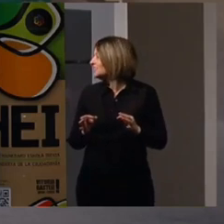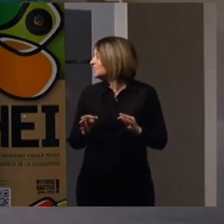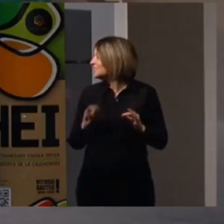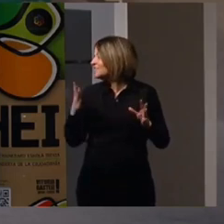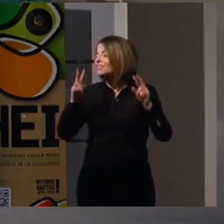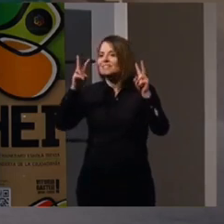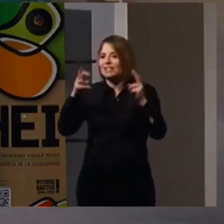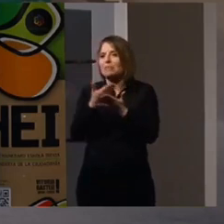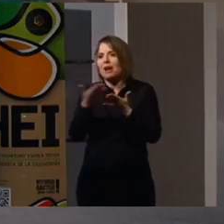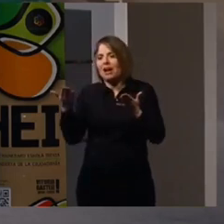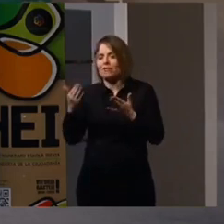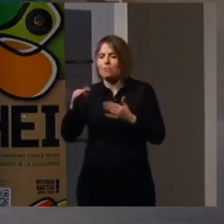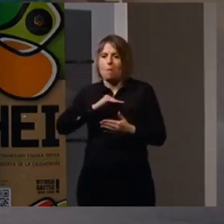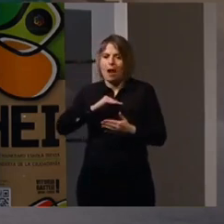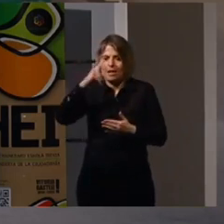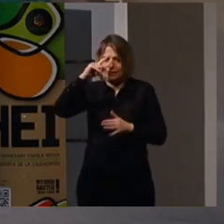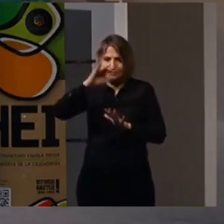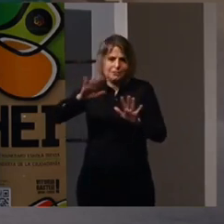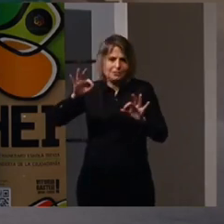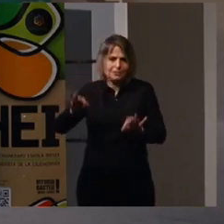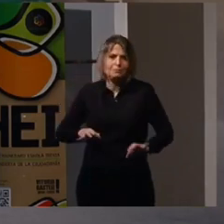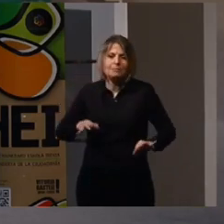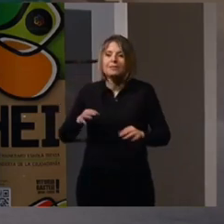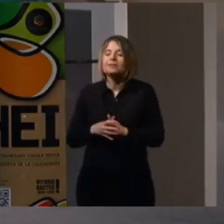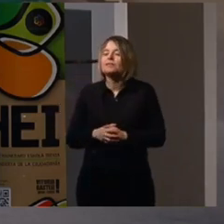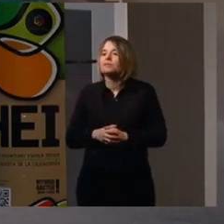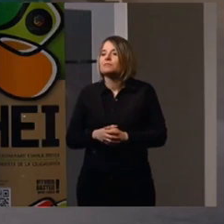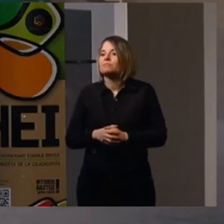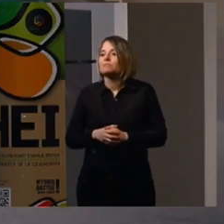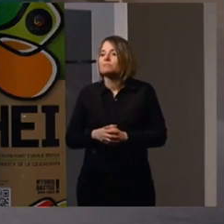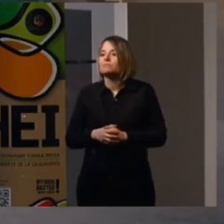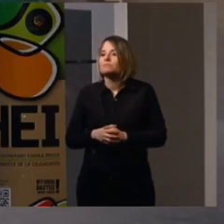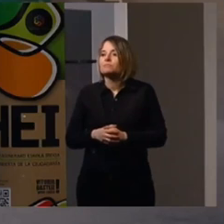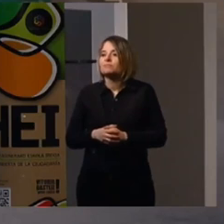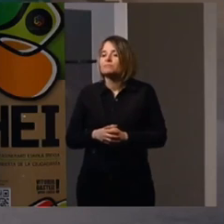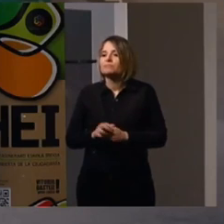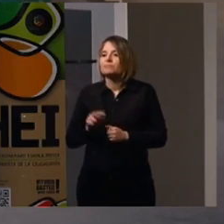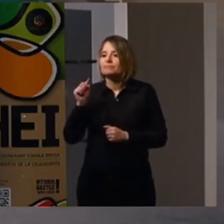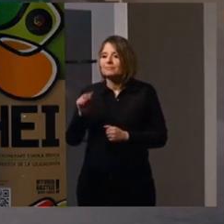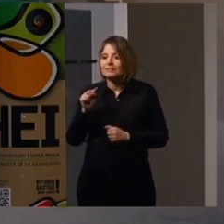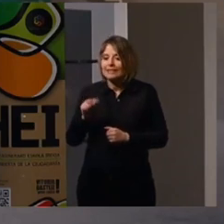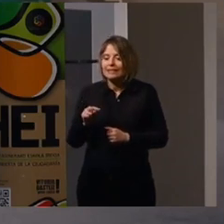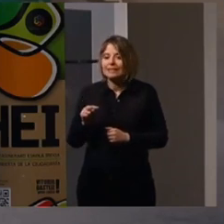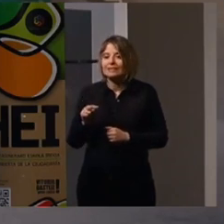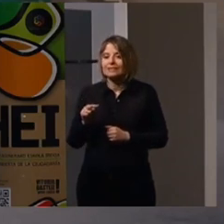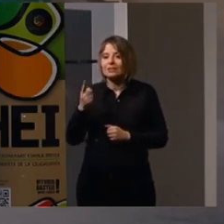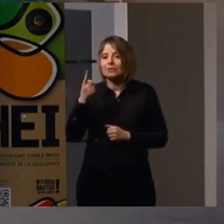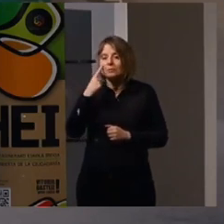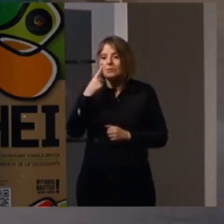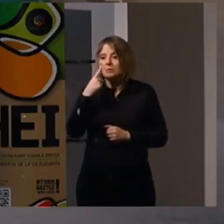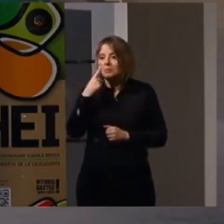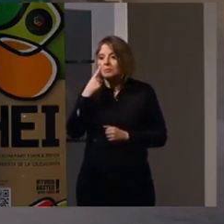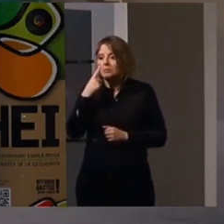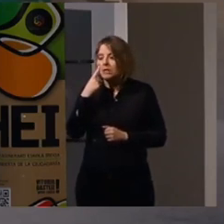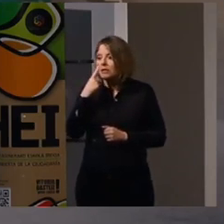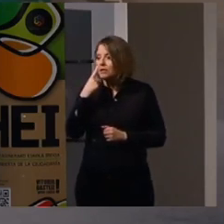siempre hay gente mala hay, ¿no? O malas ideas siempre hay. Sí. Pero yo creo que esta foto... O sea, está hecha desde un relato de absoluta impotencia